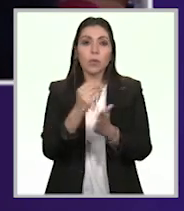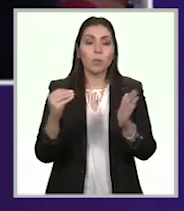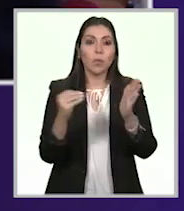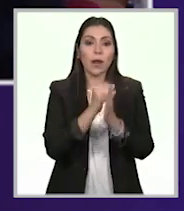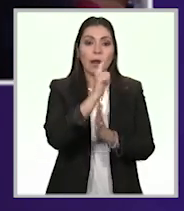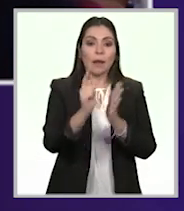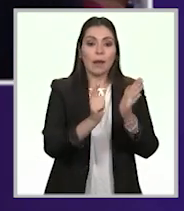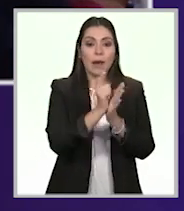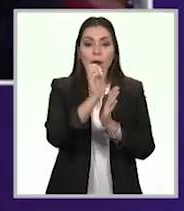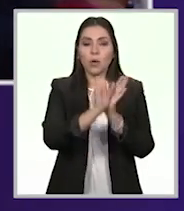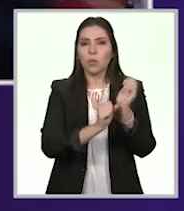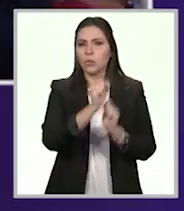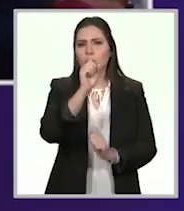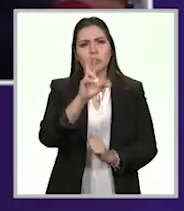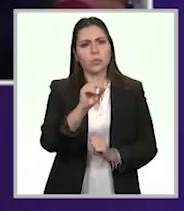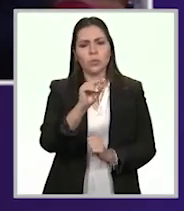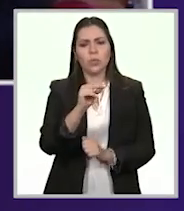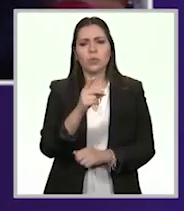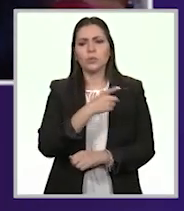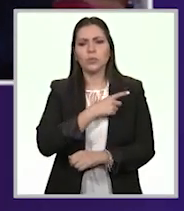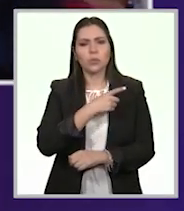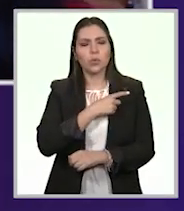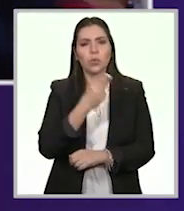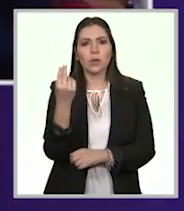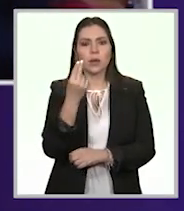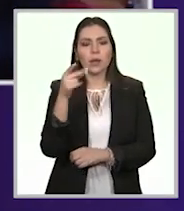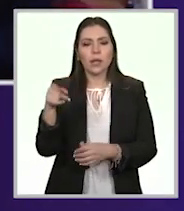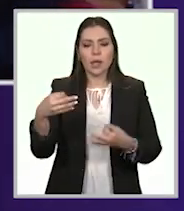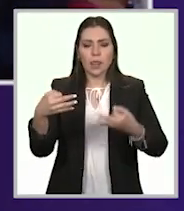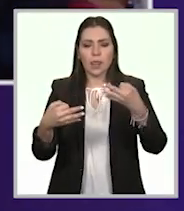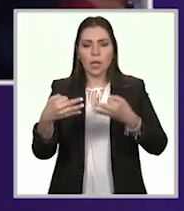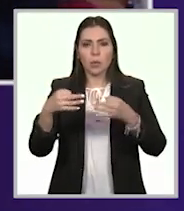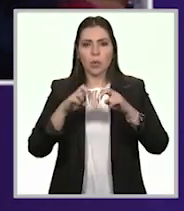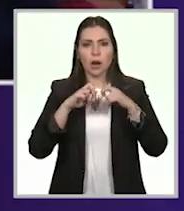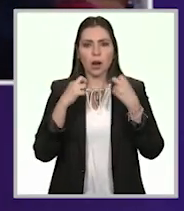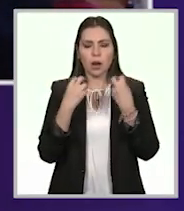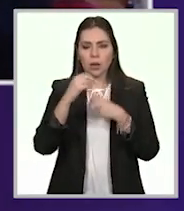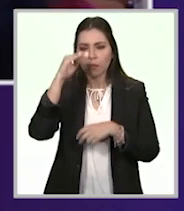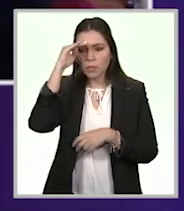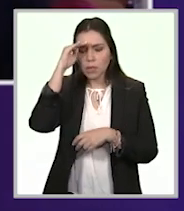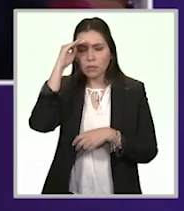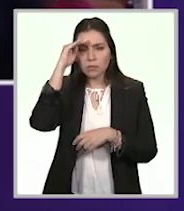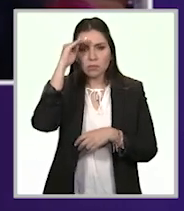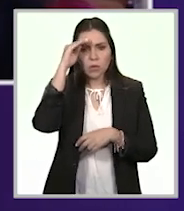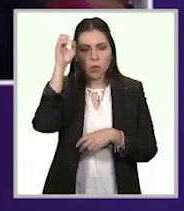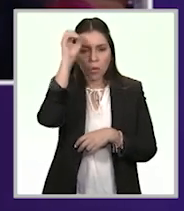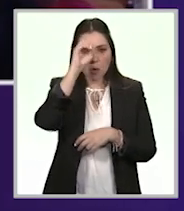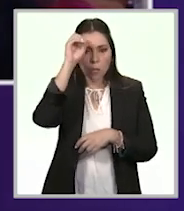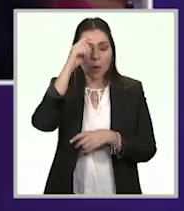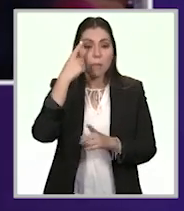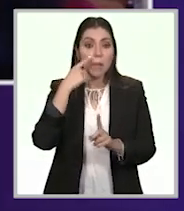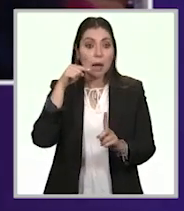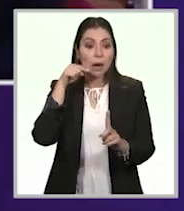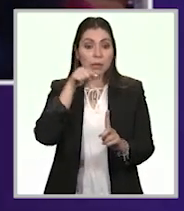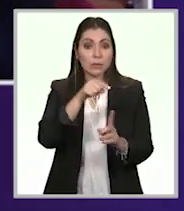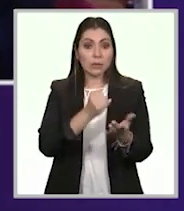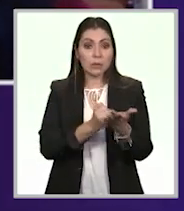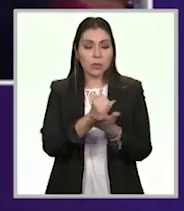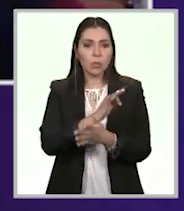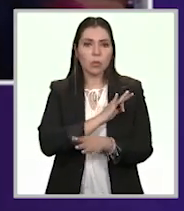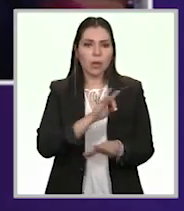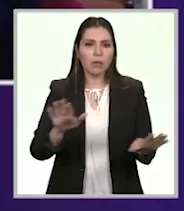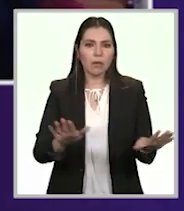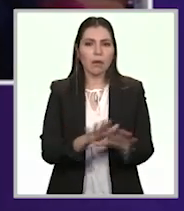como legal o constitucional, sino que basta una reflexión por parte del tribunal o del juez para que se cambie